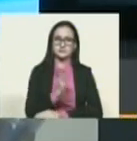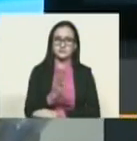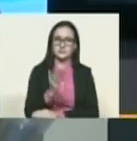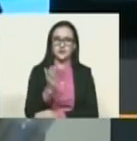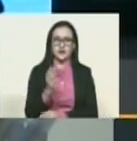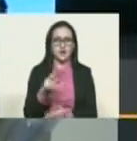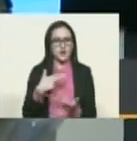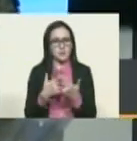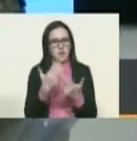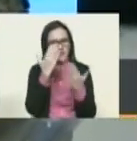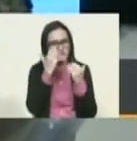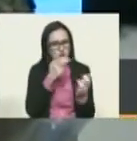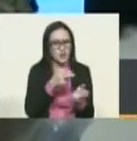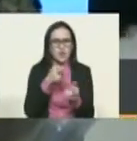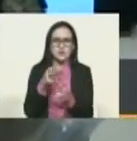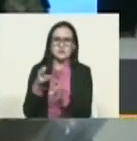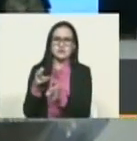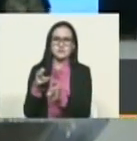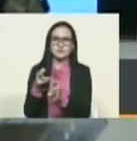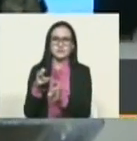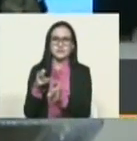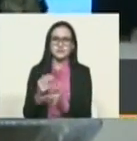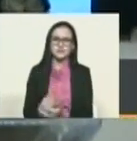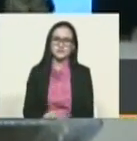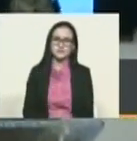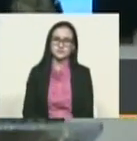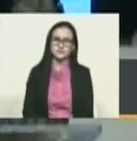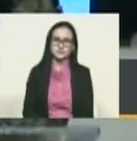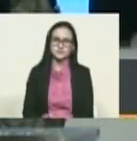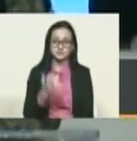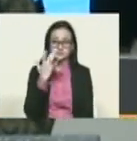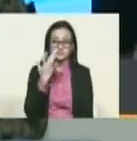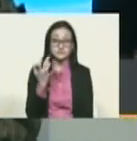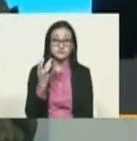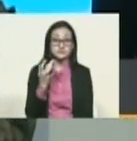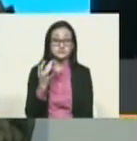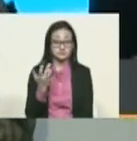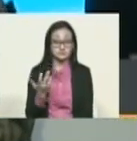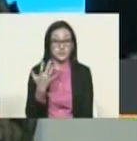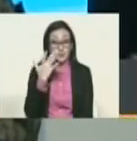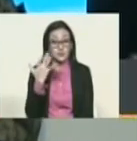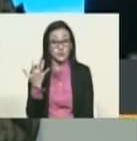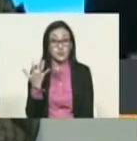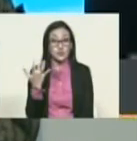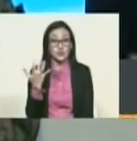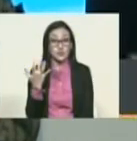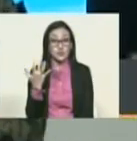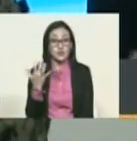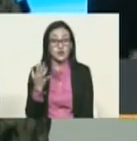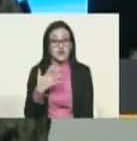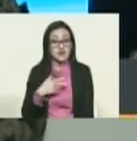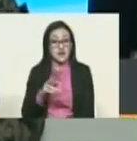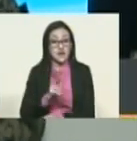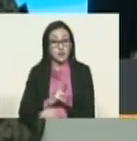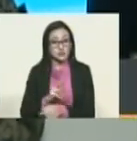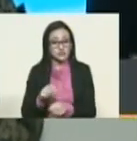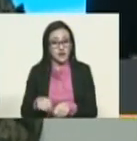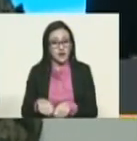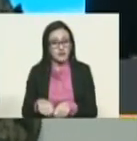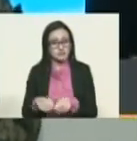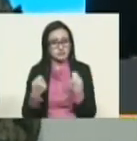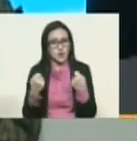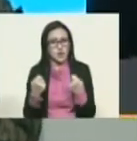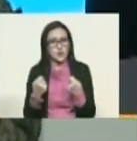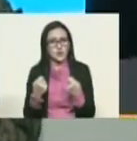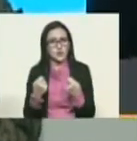Es decir, estamos viendo en esta nueva escalada delictiva con la utilización de un delito común que